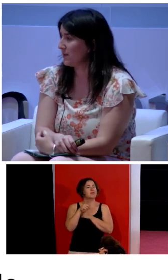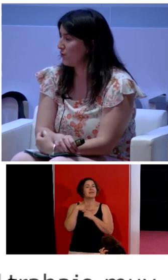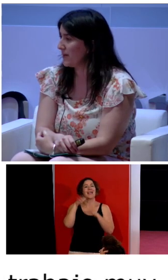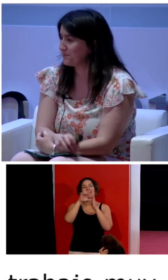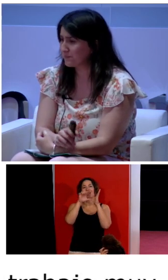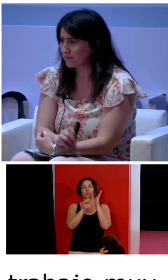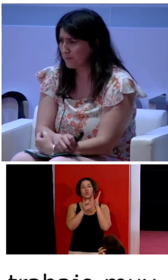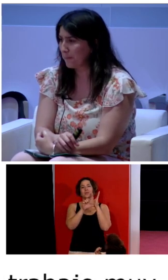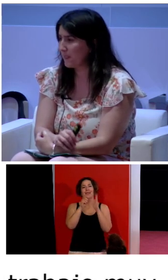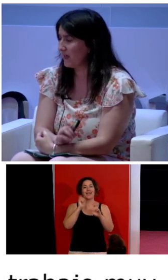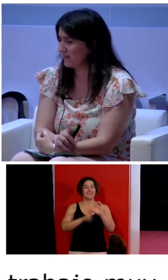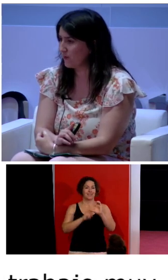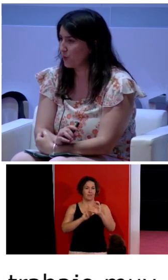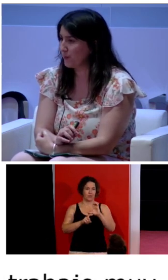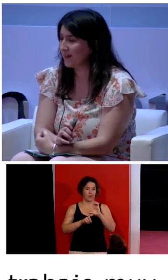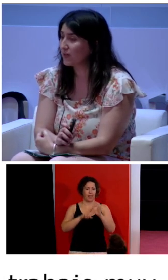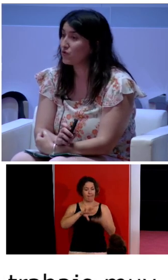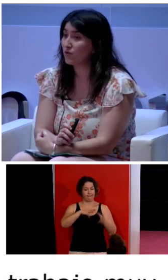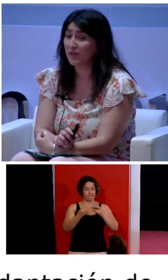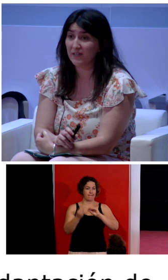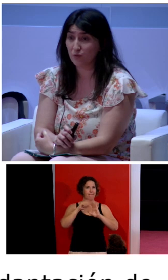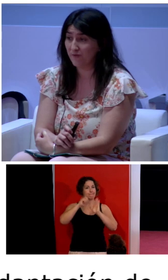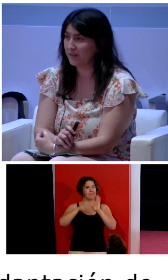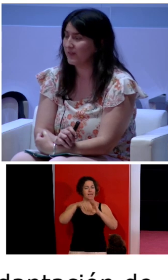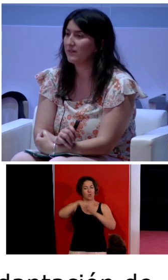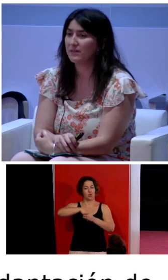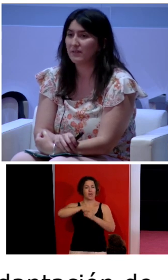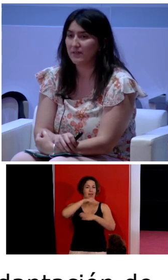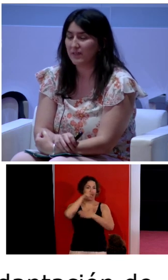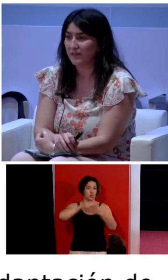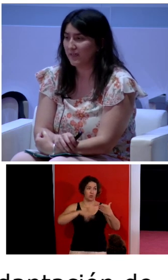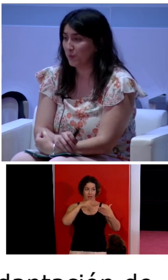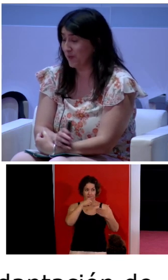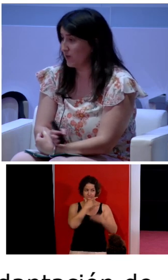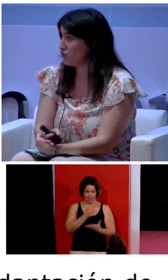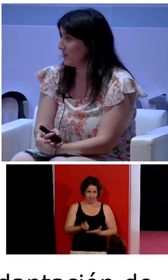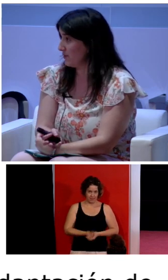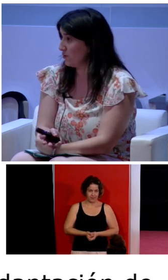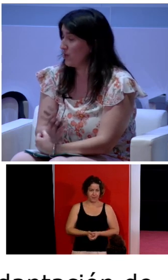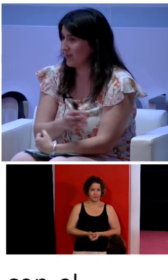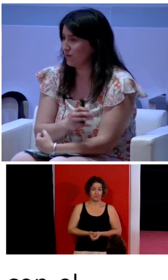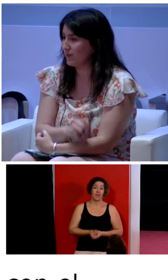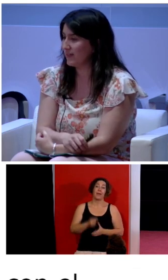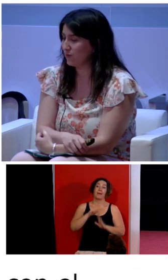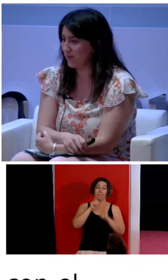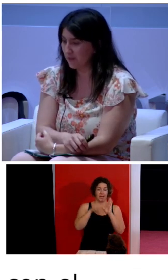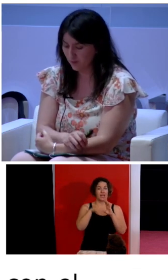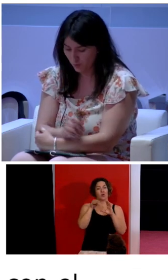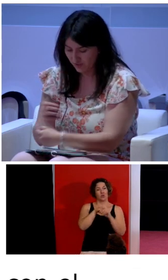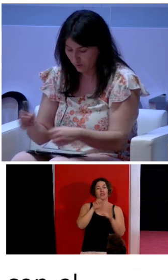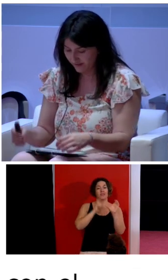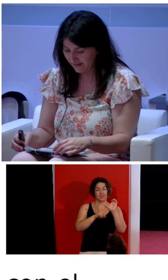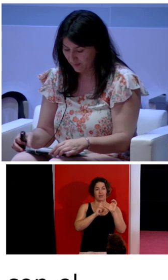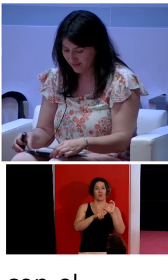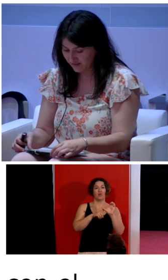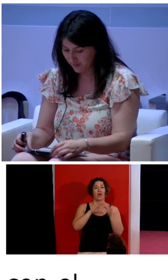de Extremadura, adaptado por Plena Inclusión a Lectura Fácil. Por Plena Inclusión Extremadura lo adaptó a Lectura Fácil, como